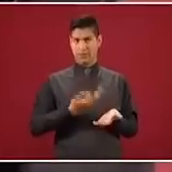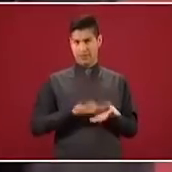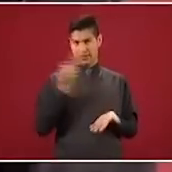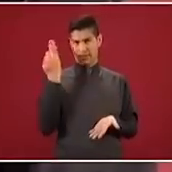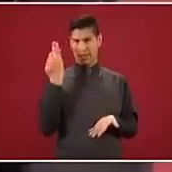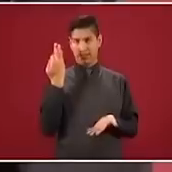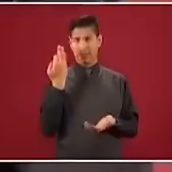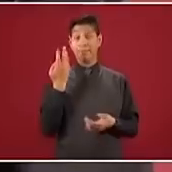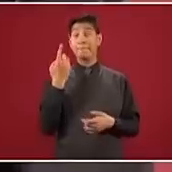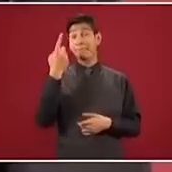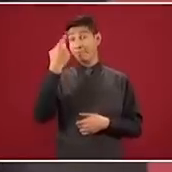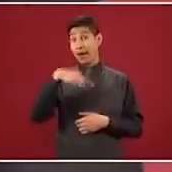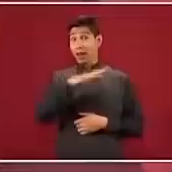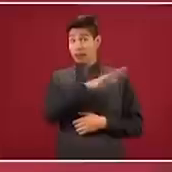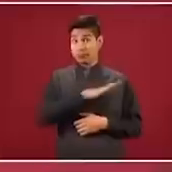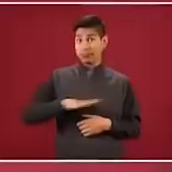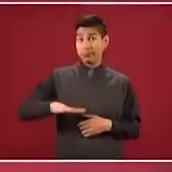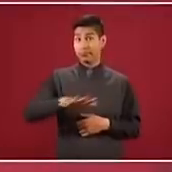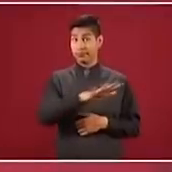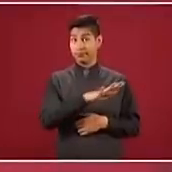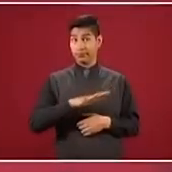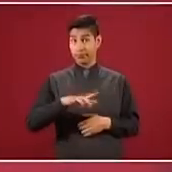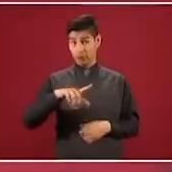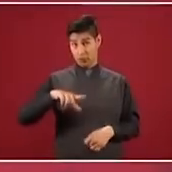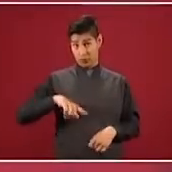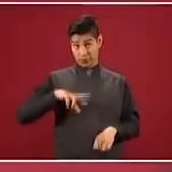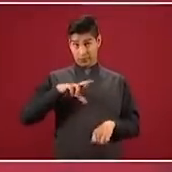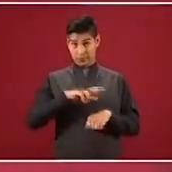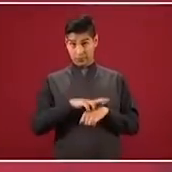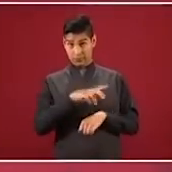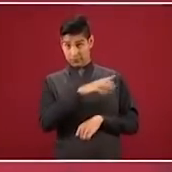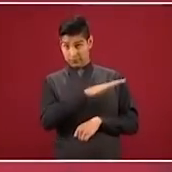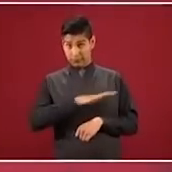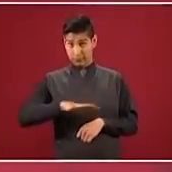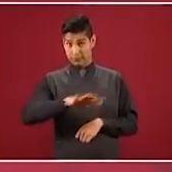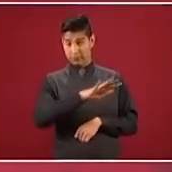no ellos, sino nuestros malquerientes,